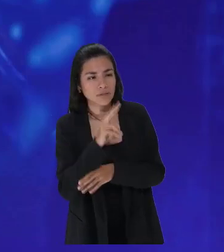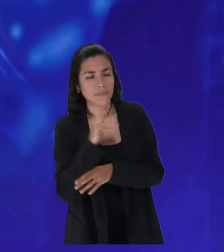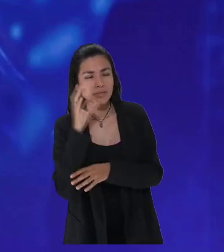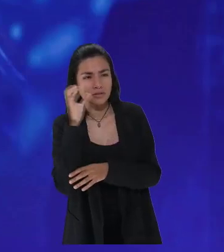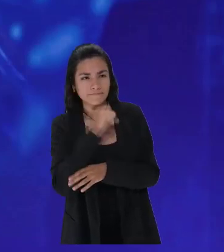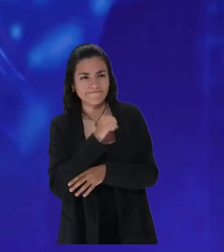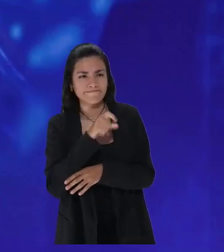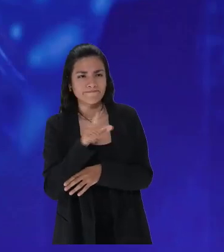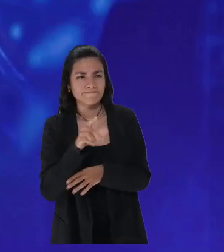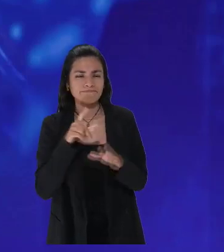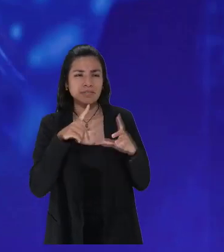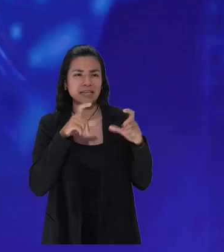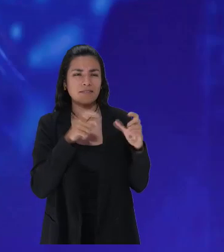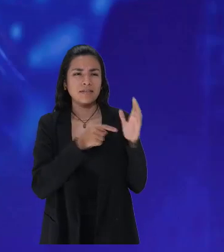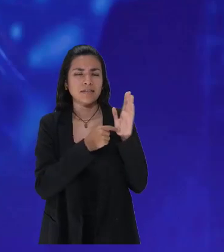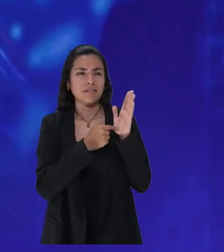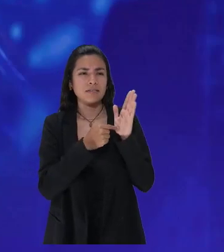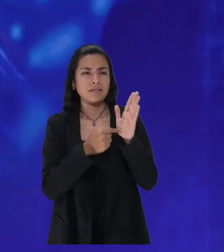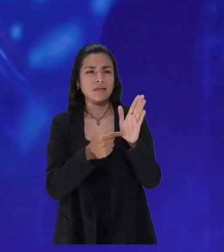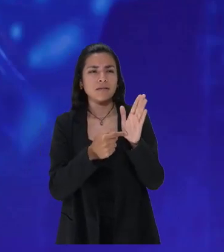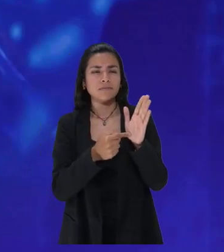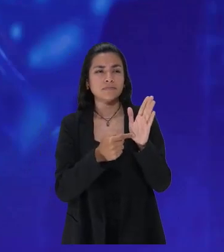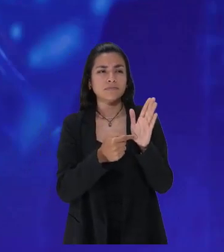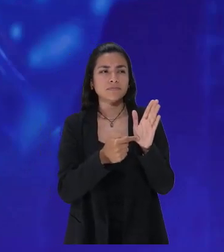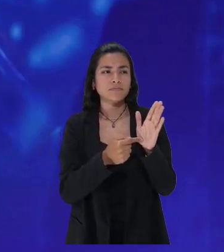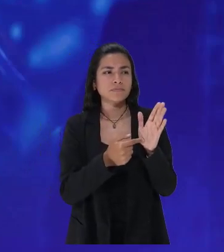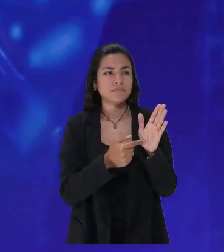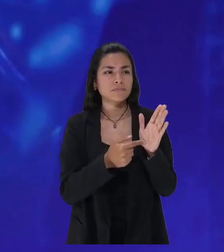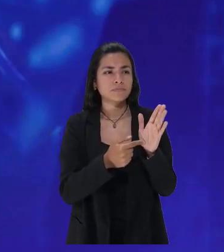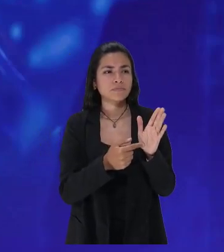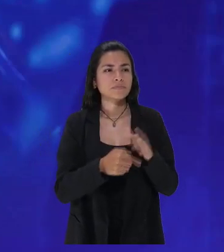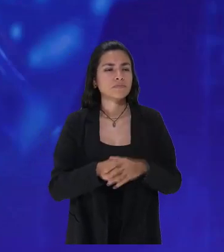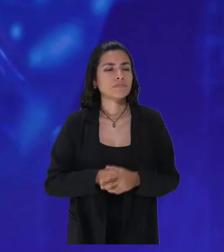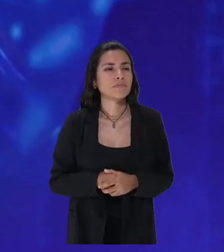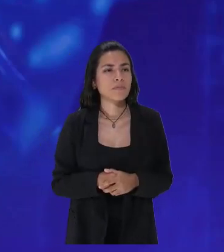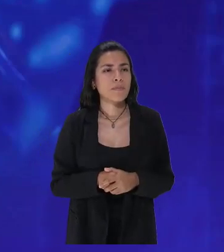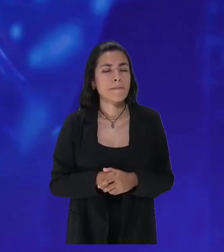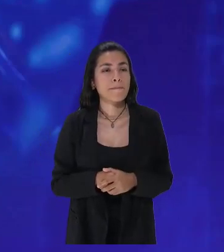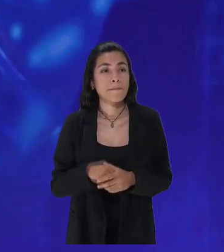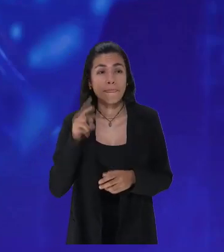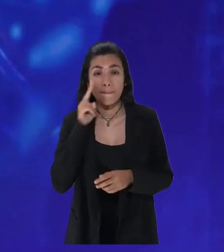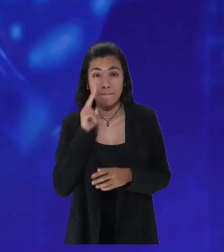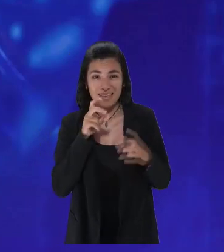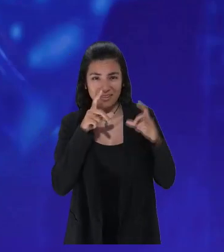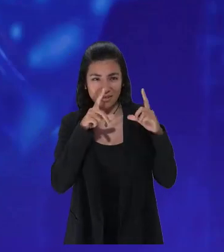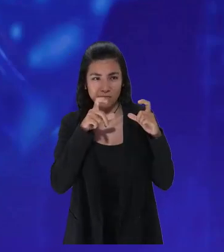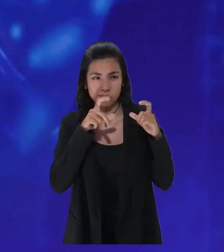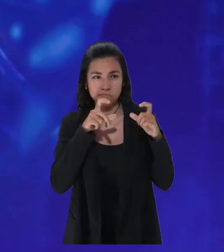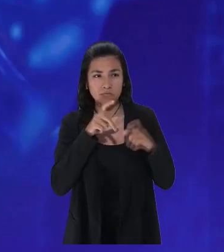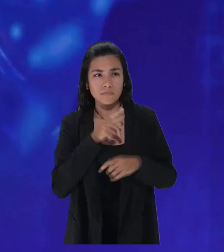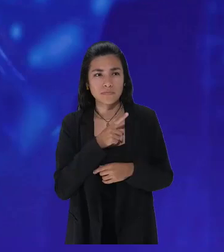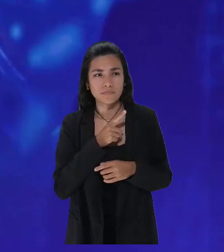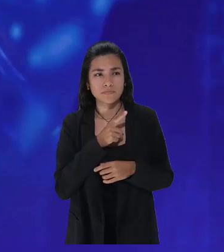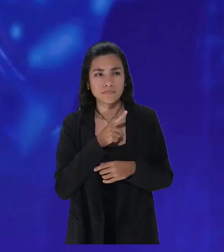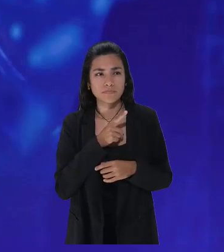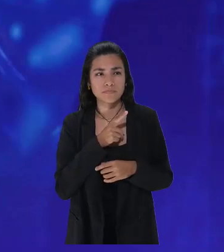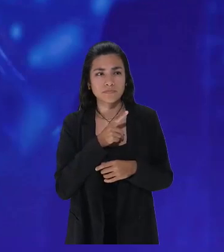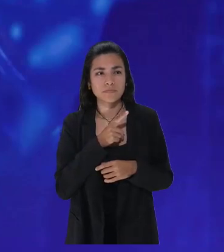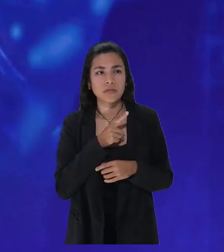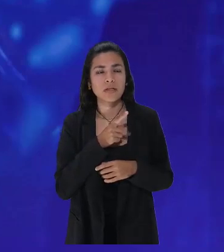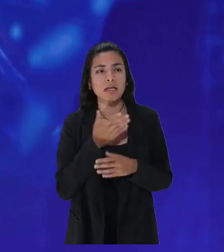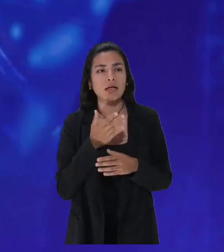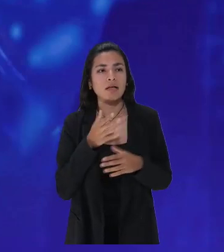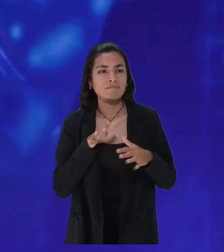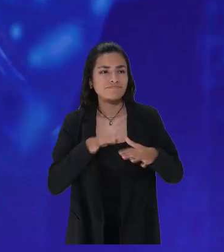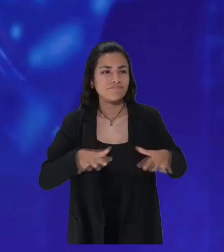en la imagen, espero que eso sea un láser, pero no funciona. No sé si ven que hay como un campo quirúrgico,